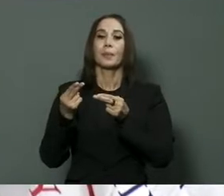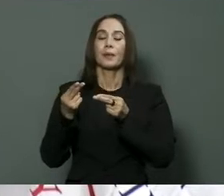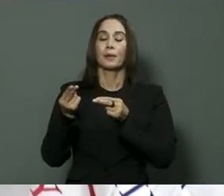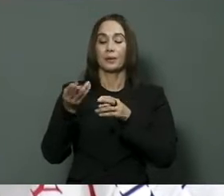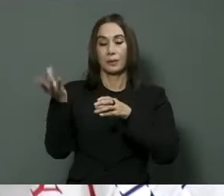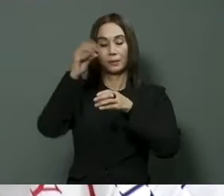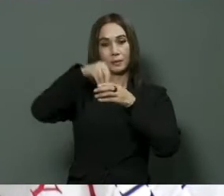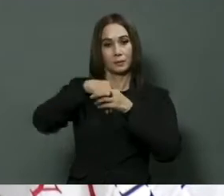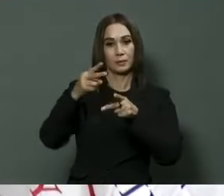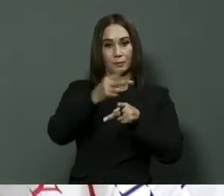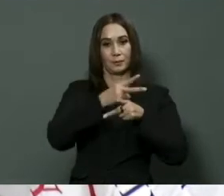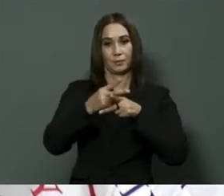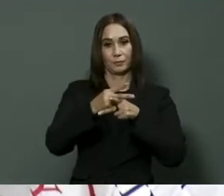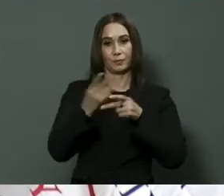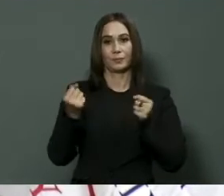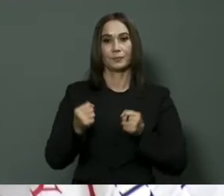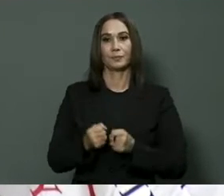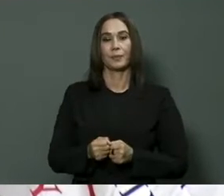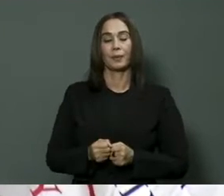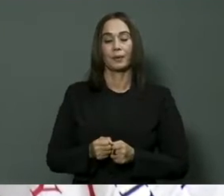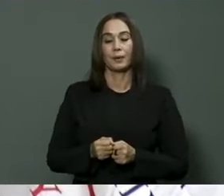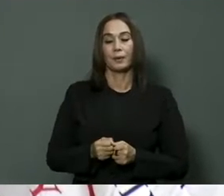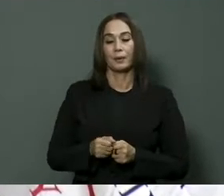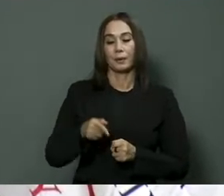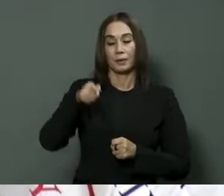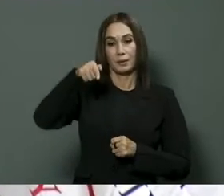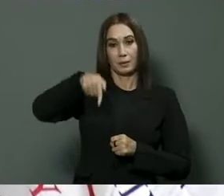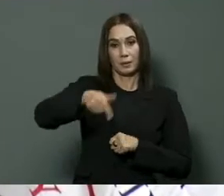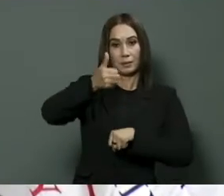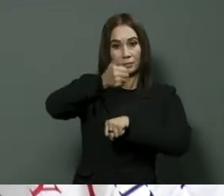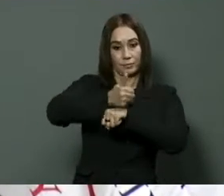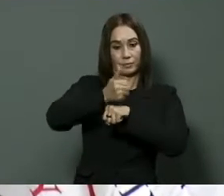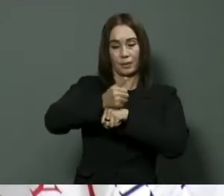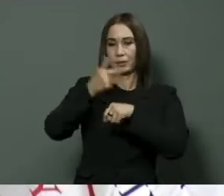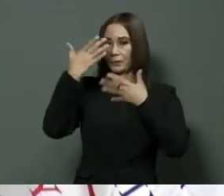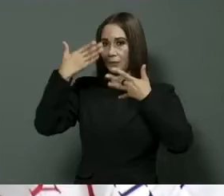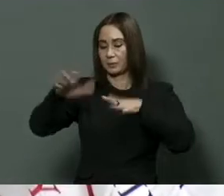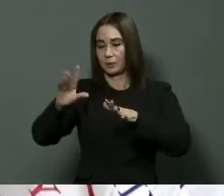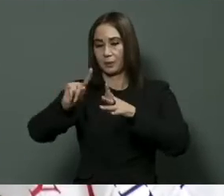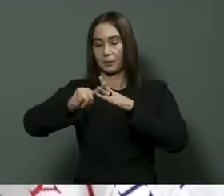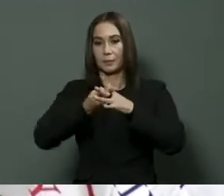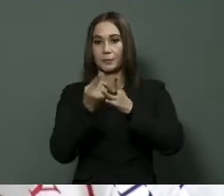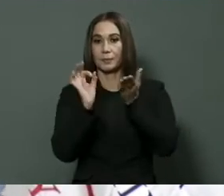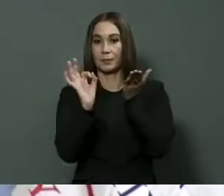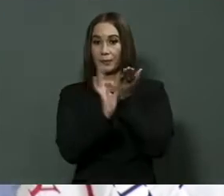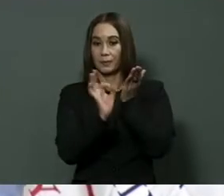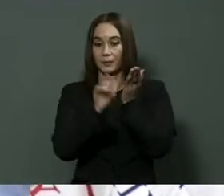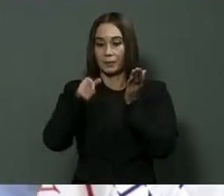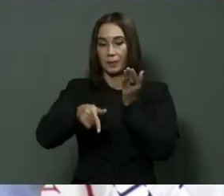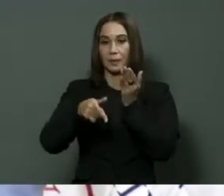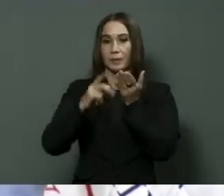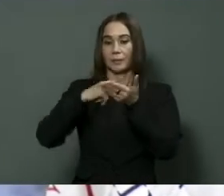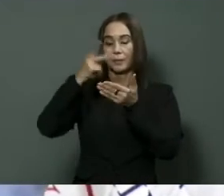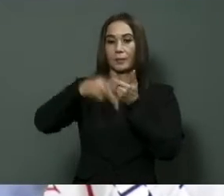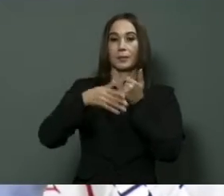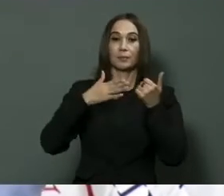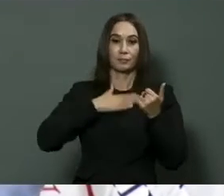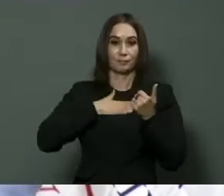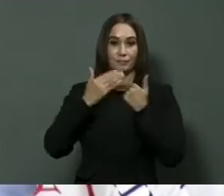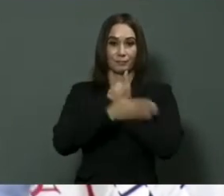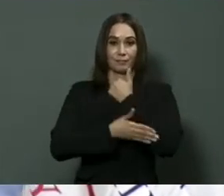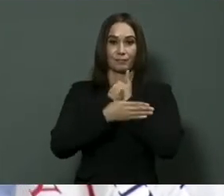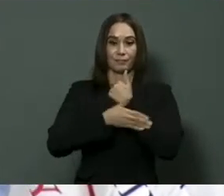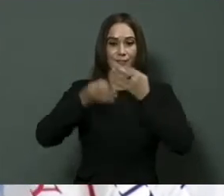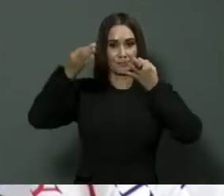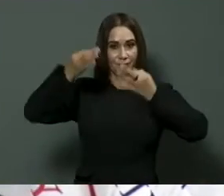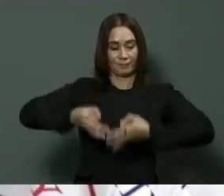Integral de Seguridad Ciudadana, dejando formalmente en funcionamiento el proyecto Mi País Seguro en esta